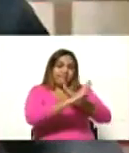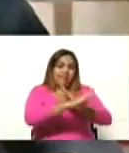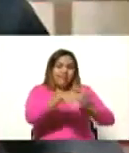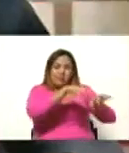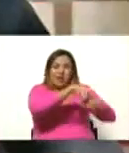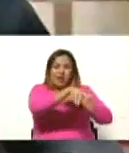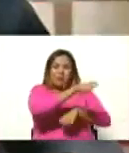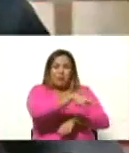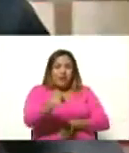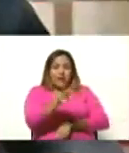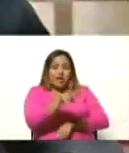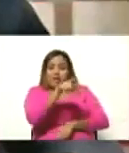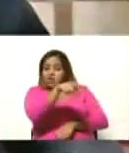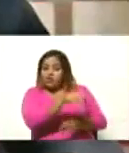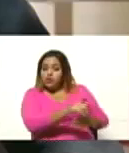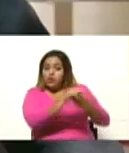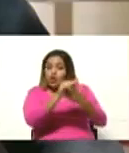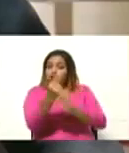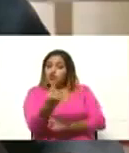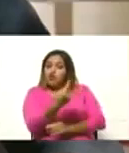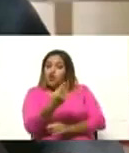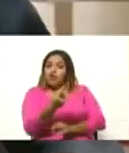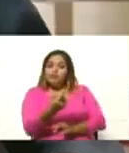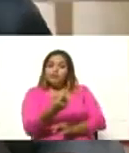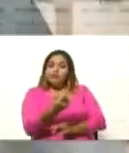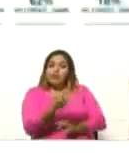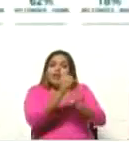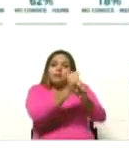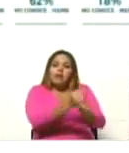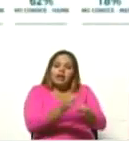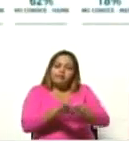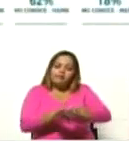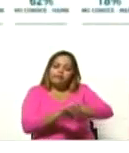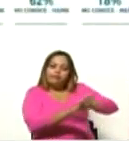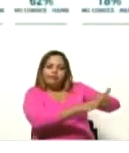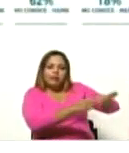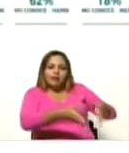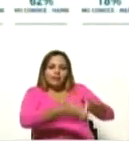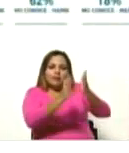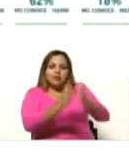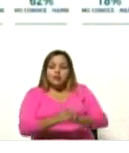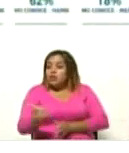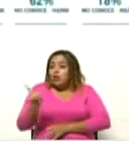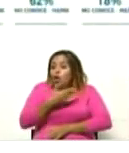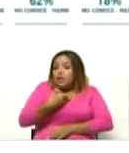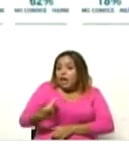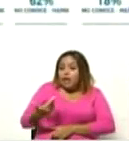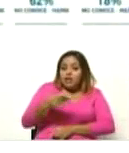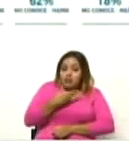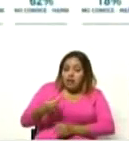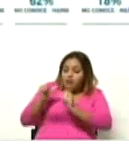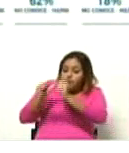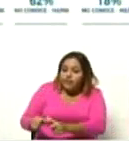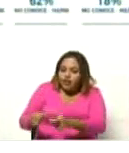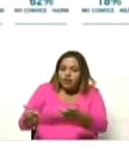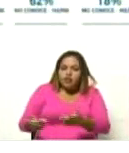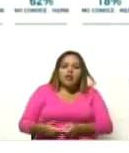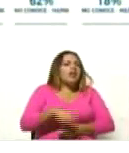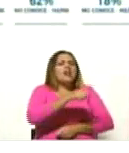a este liderazgo solo le queda apartarse del camino. Pero es que no se quieren apartar, ese es el tema. Los apartará la